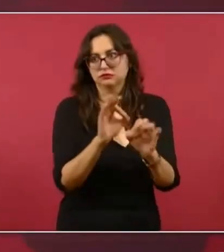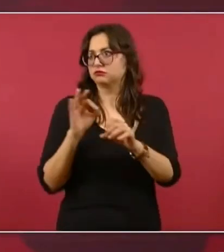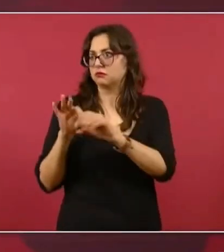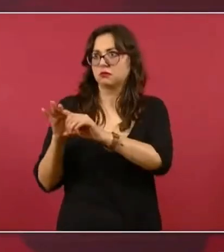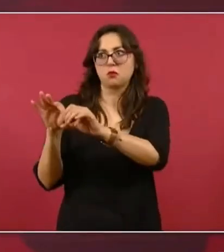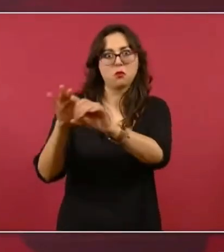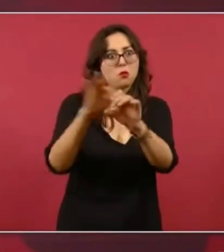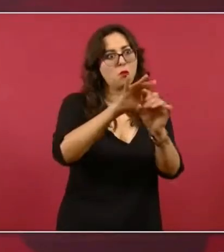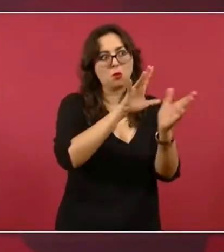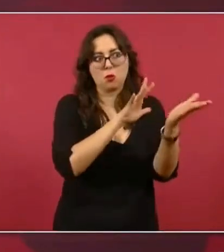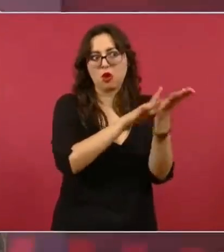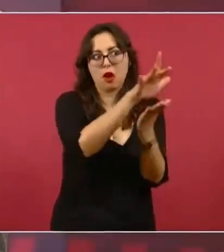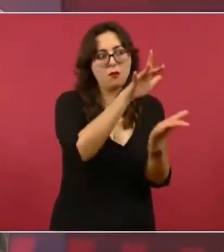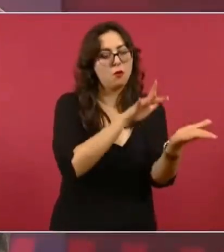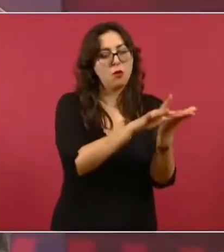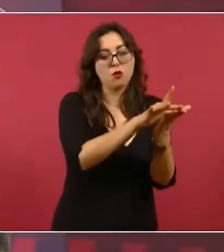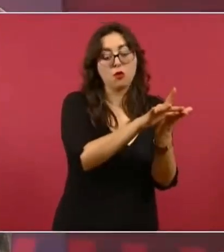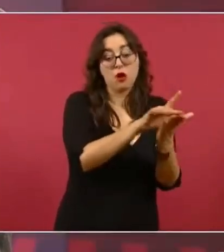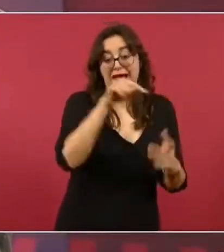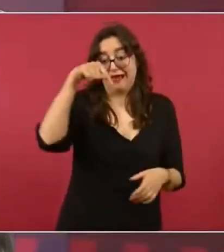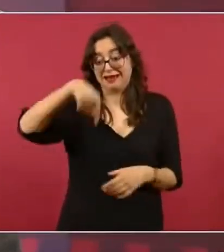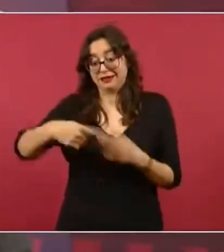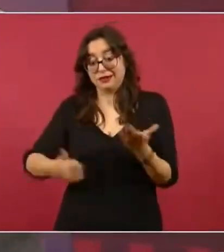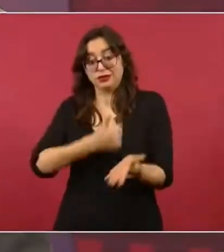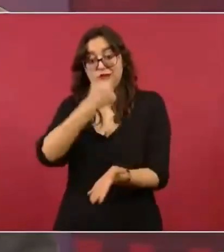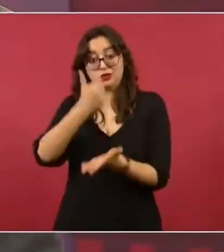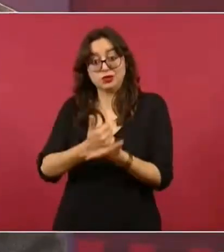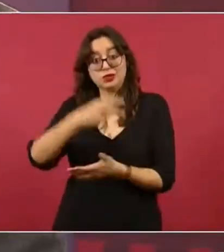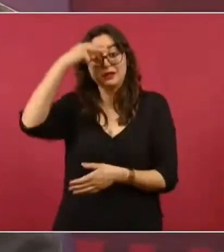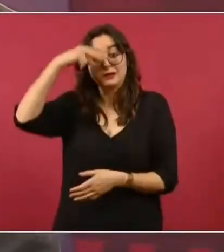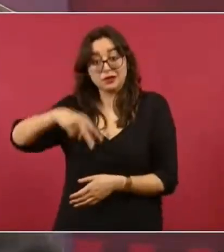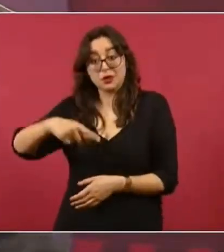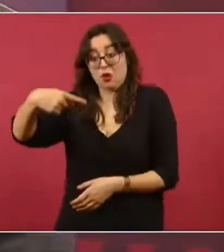por 3 puntos. Llevaba yo